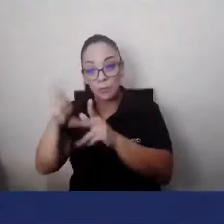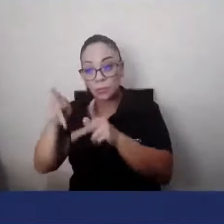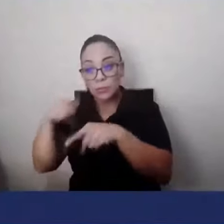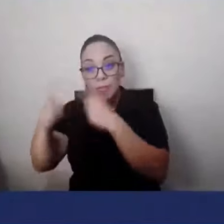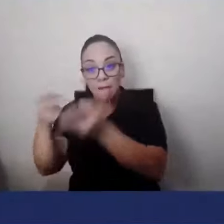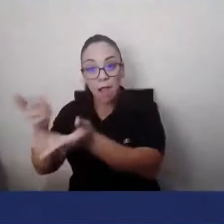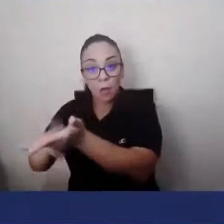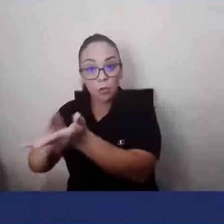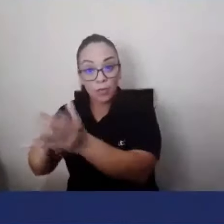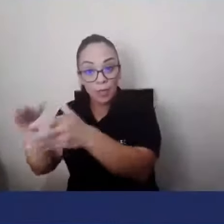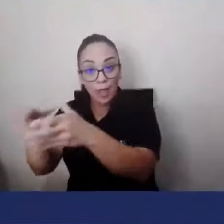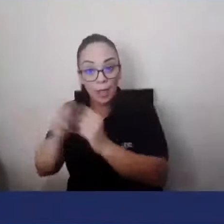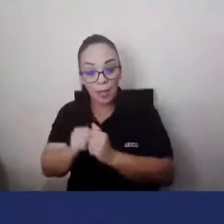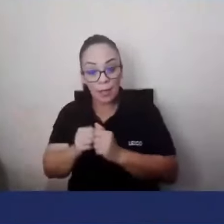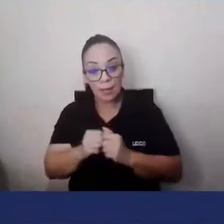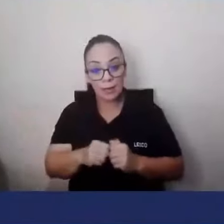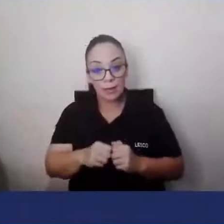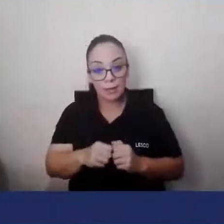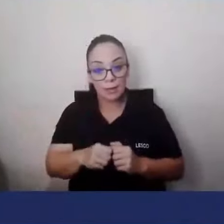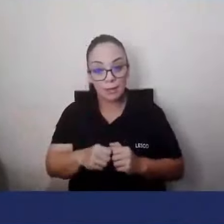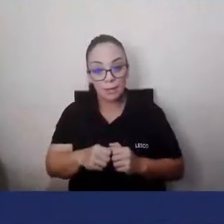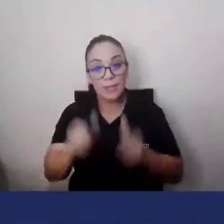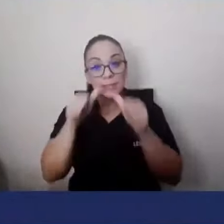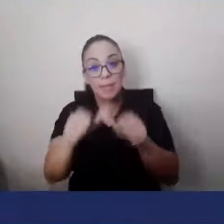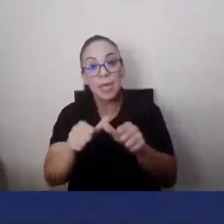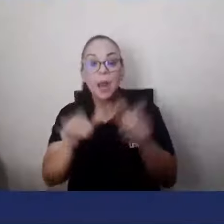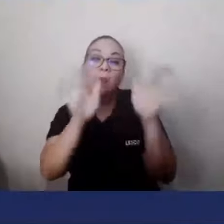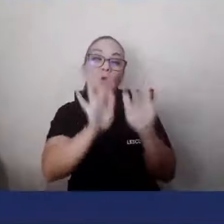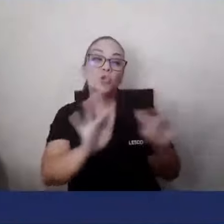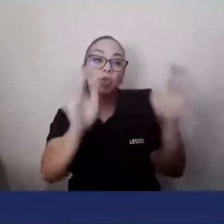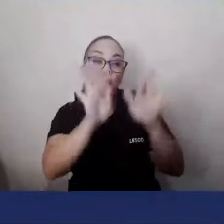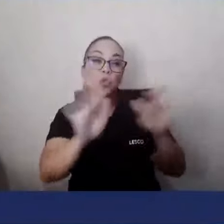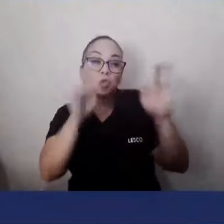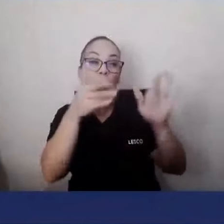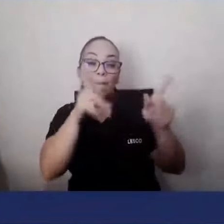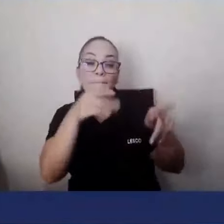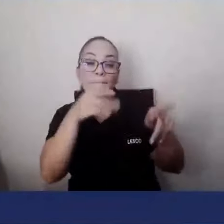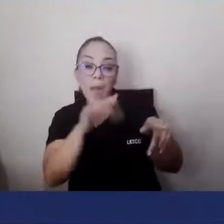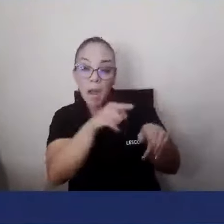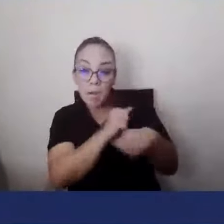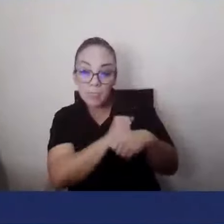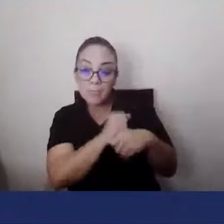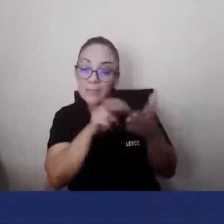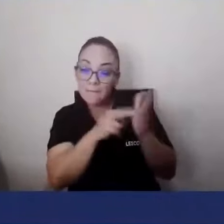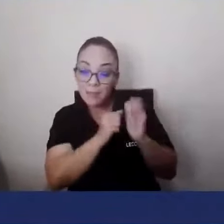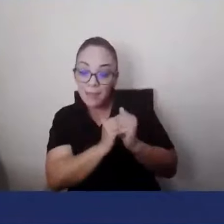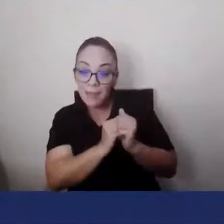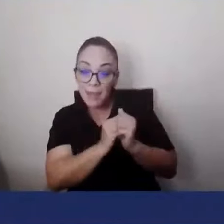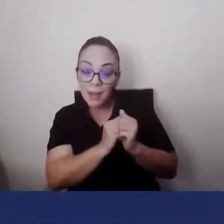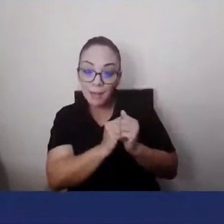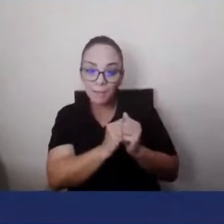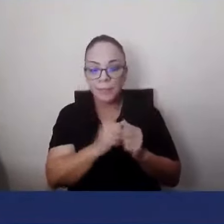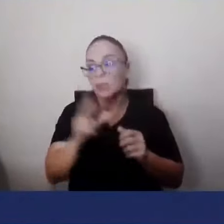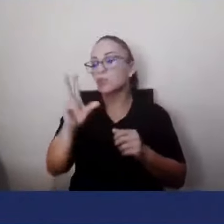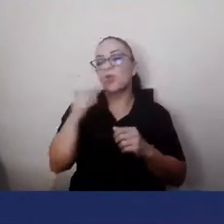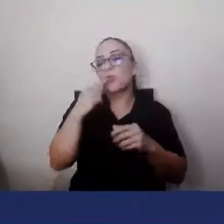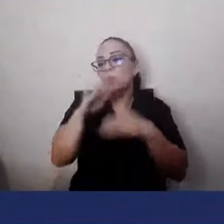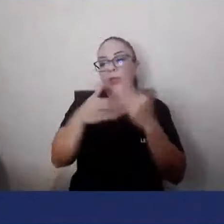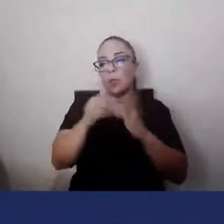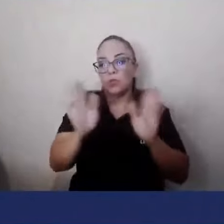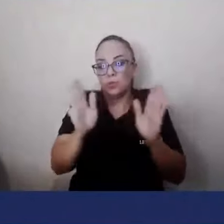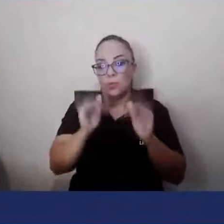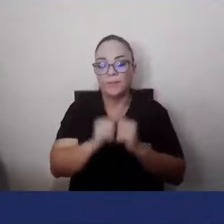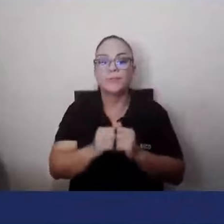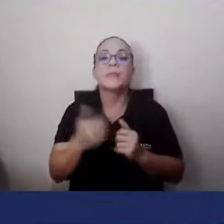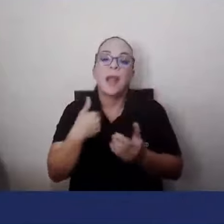con garantismo a los que están metidos. Yo no digo a todos, hay